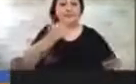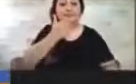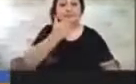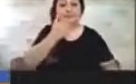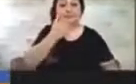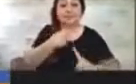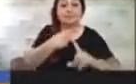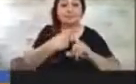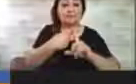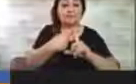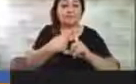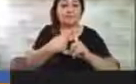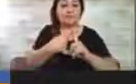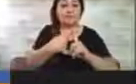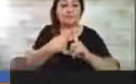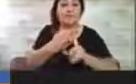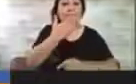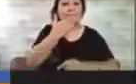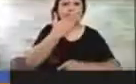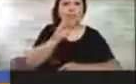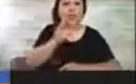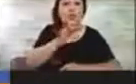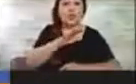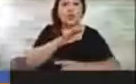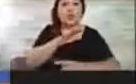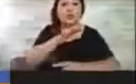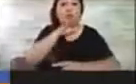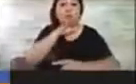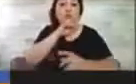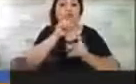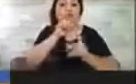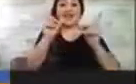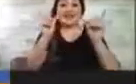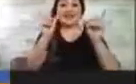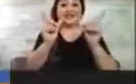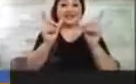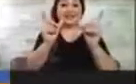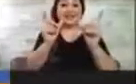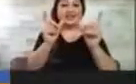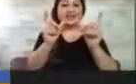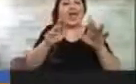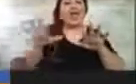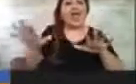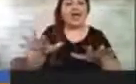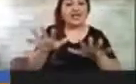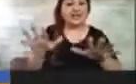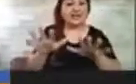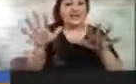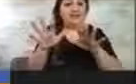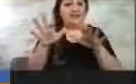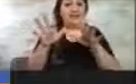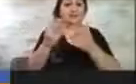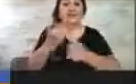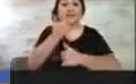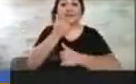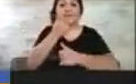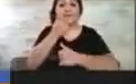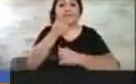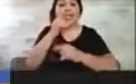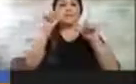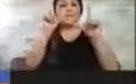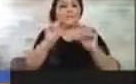Además, preferir el uso de oración en forma activa en lugar de pasiva y evitar el vocabulario complejo si es posible.